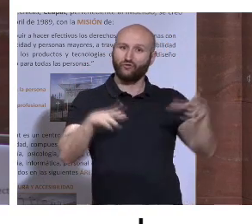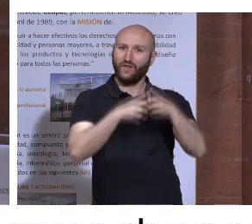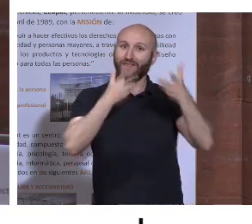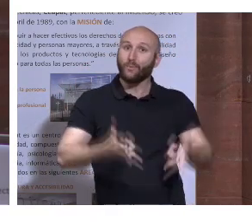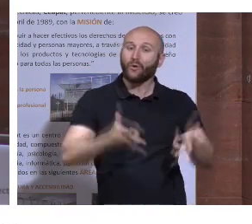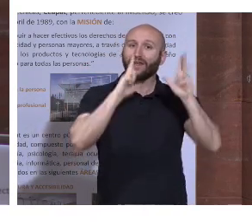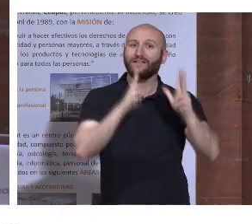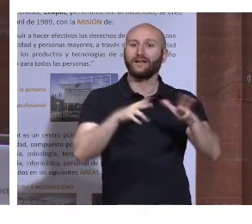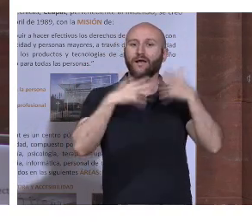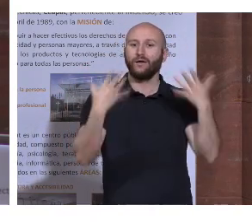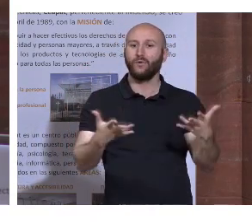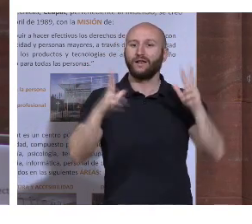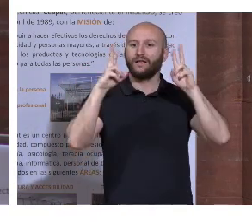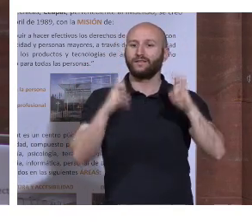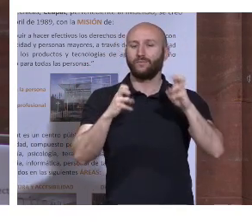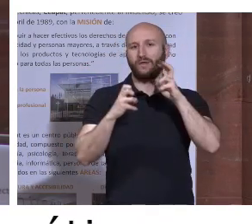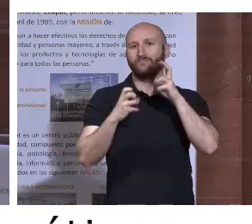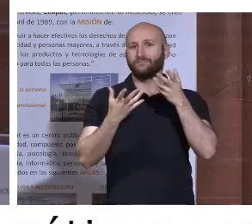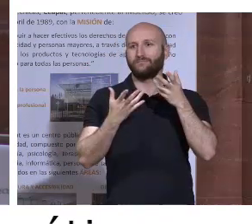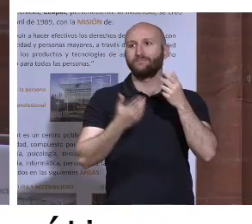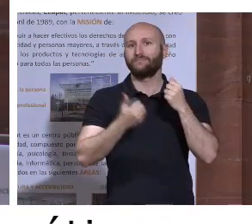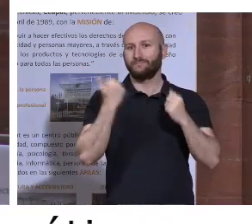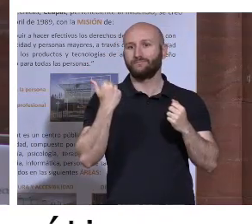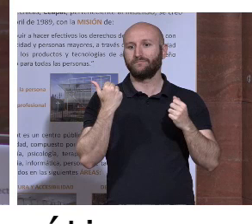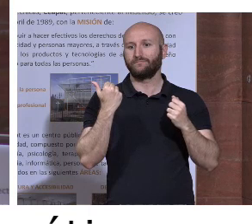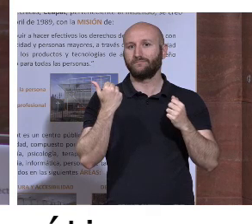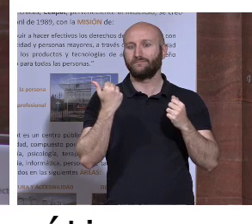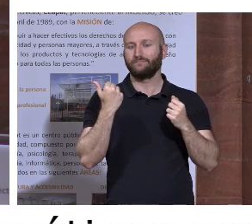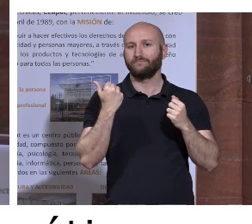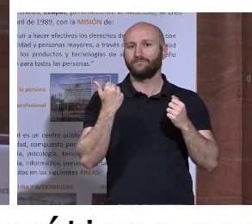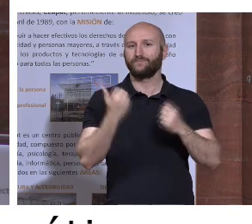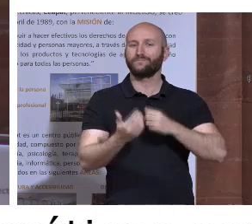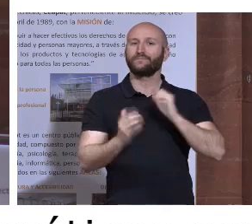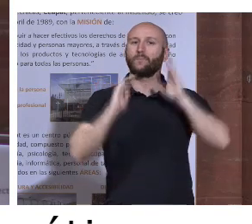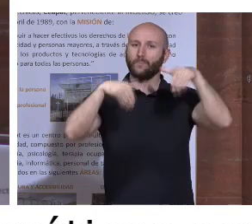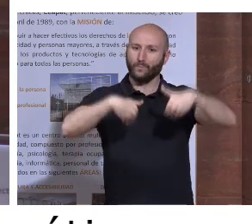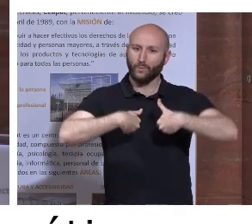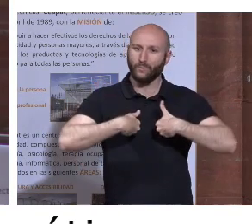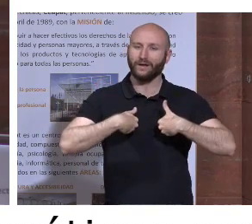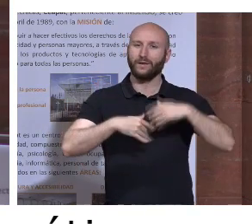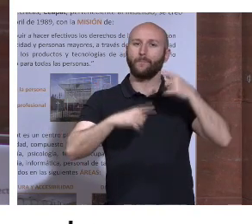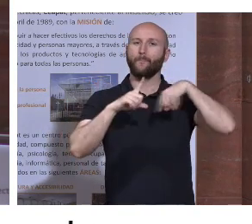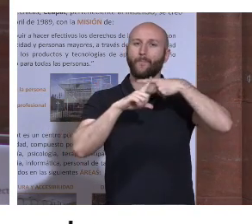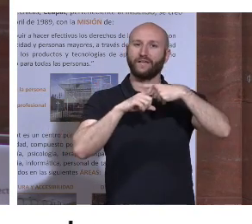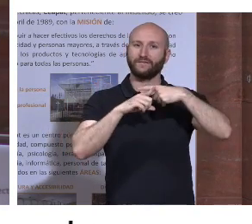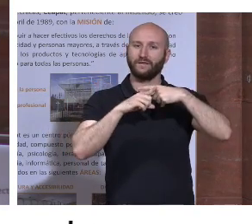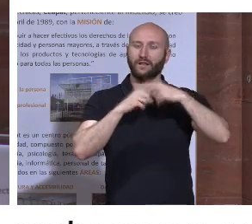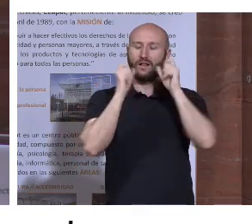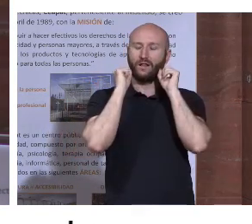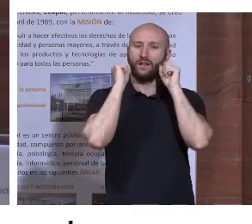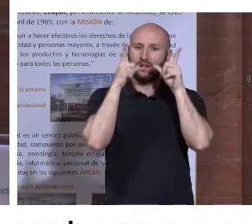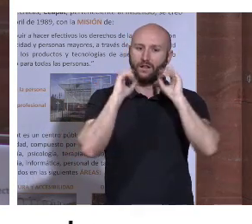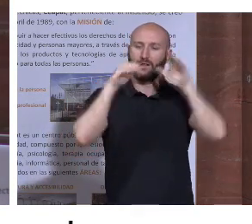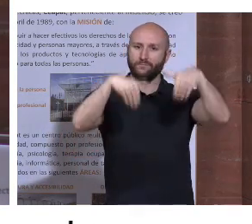sus instituciones. Y en este caso, retomar y tomar conciencia de que hay que volver